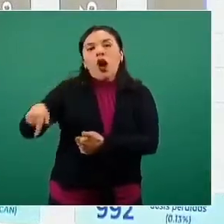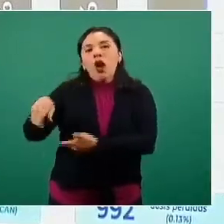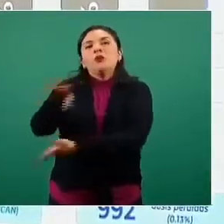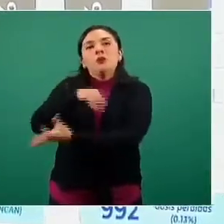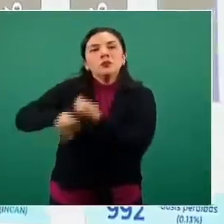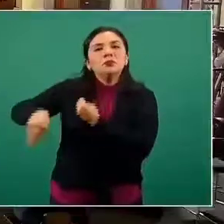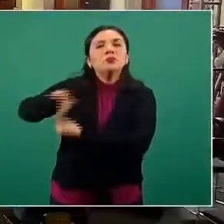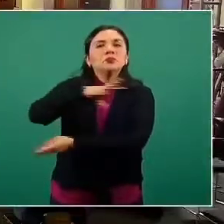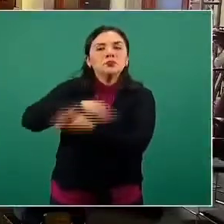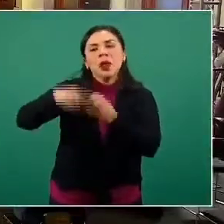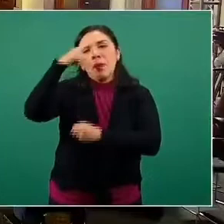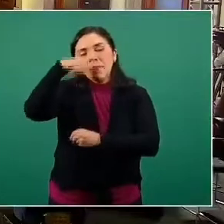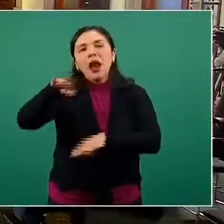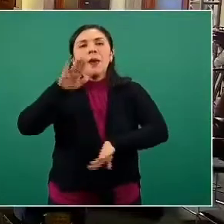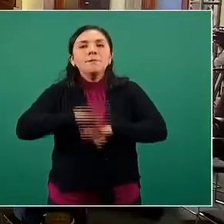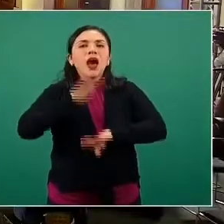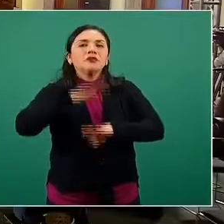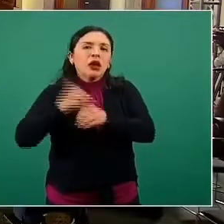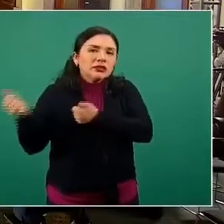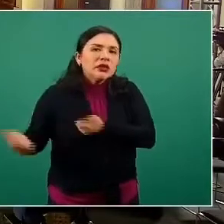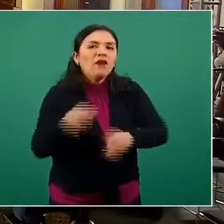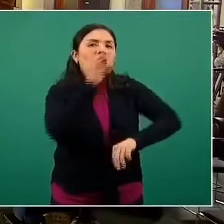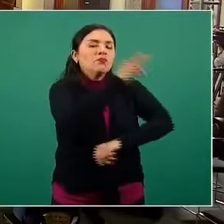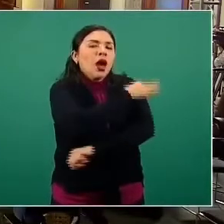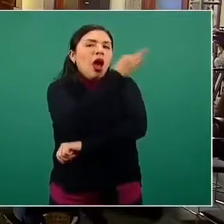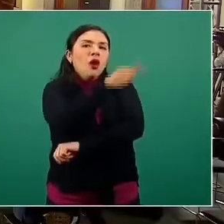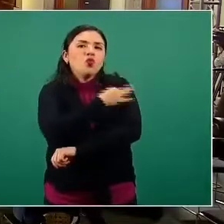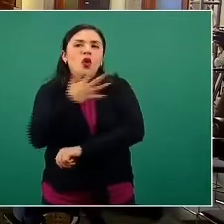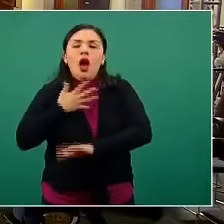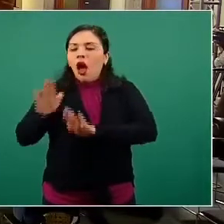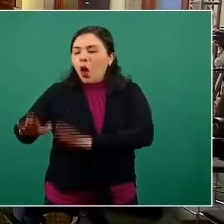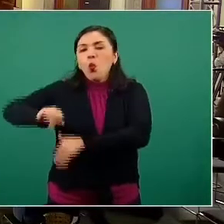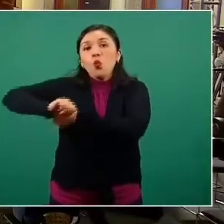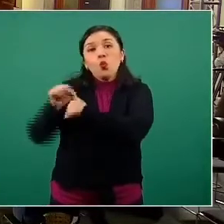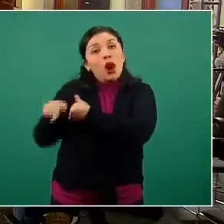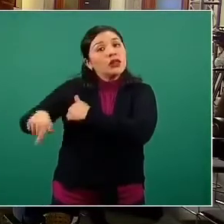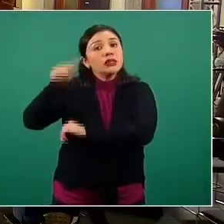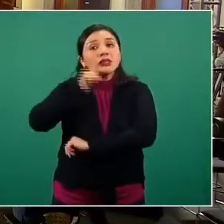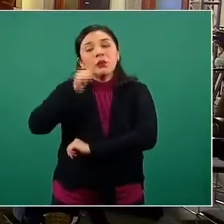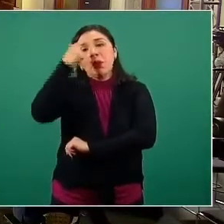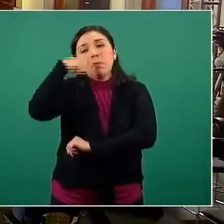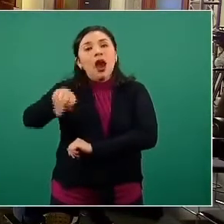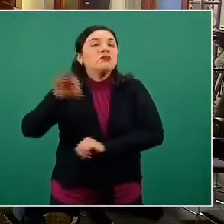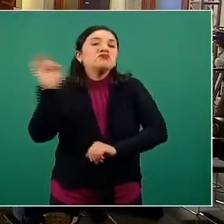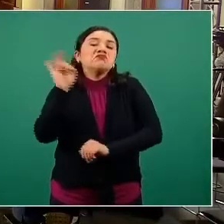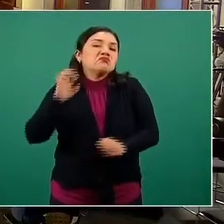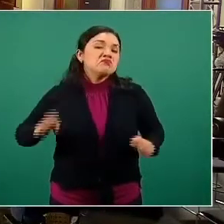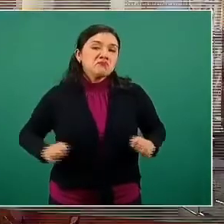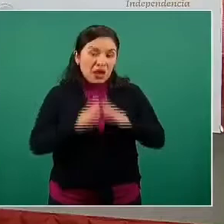y se repoblará este fondo que permanecerá todo el tiempo para ese propósito.